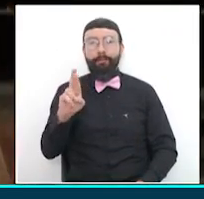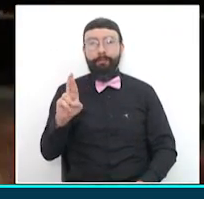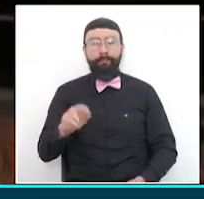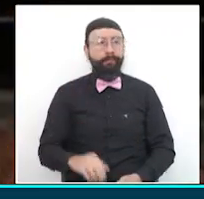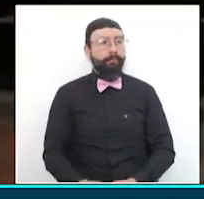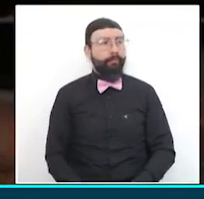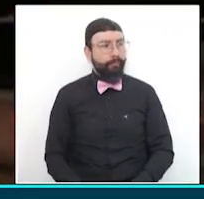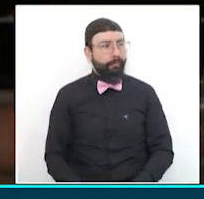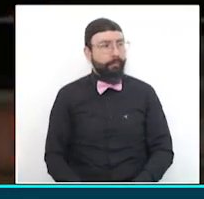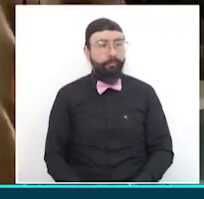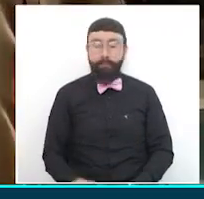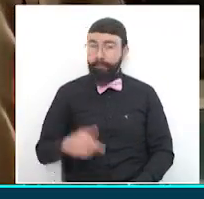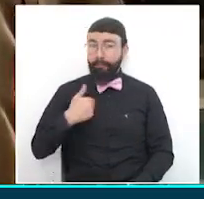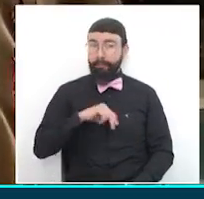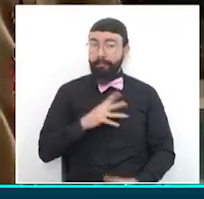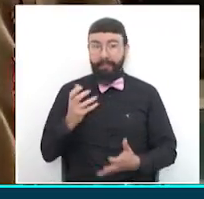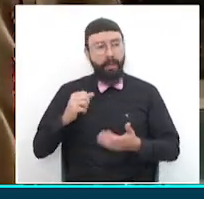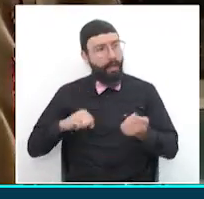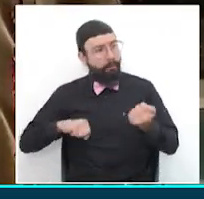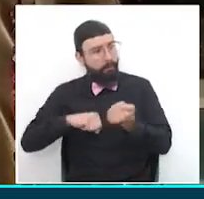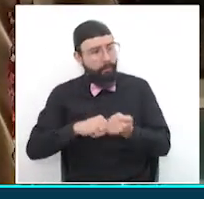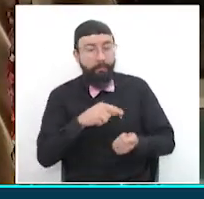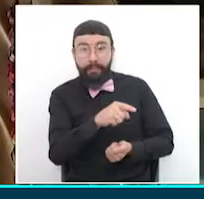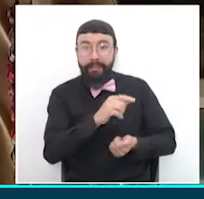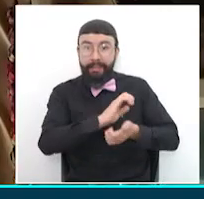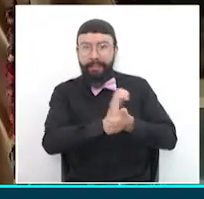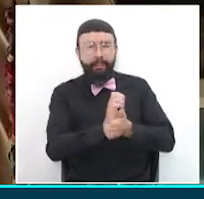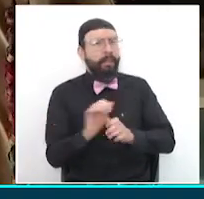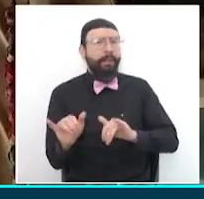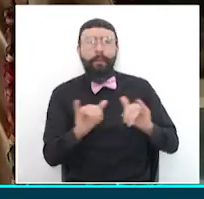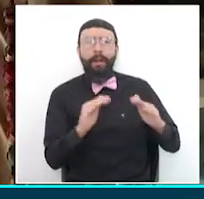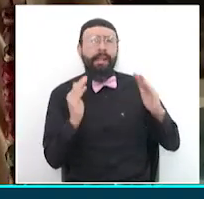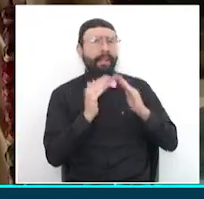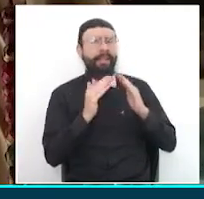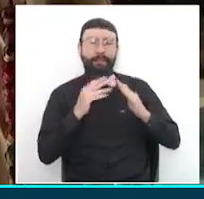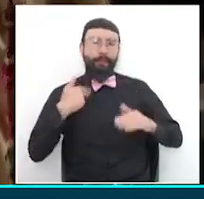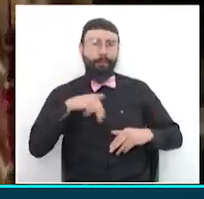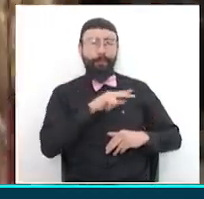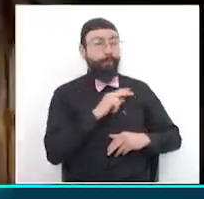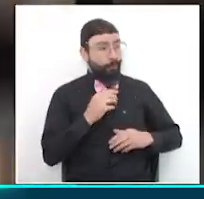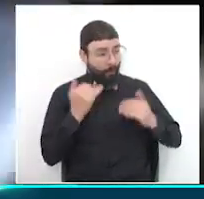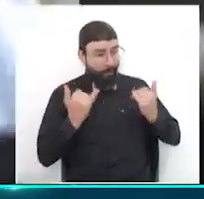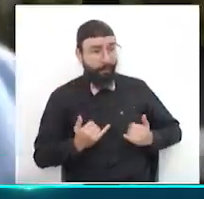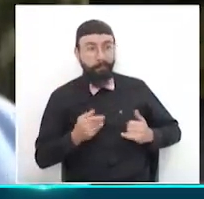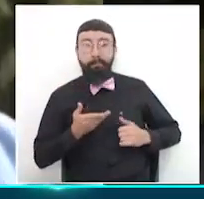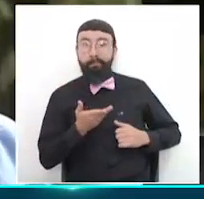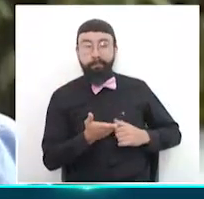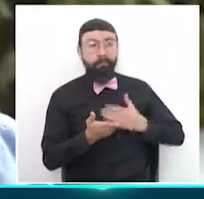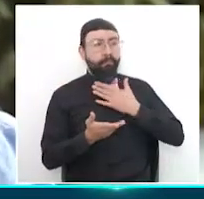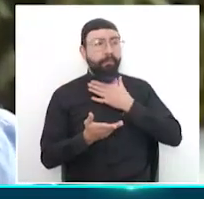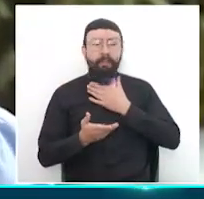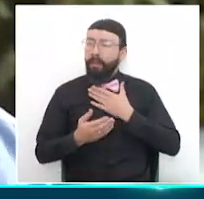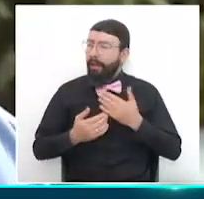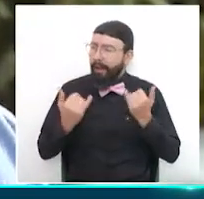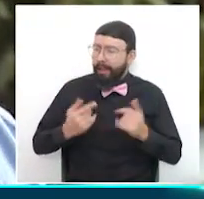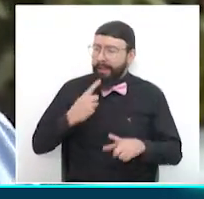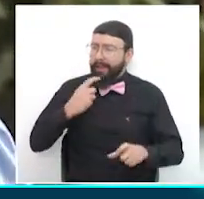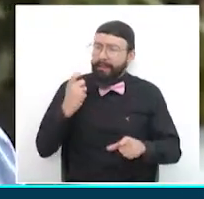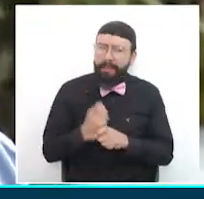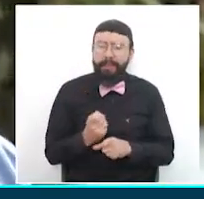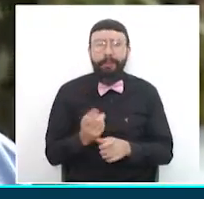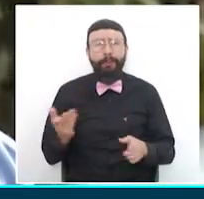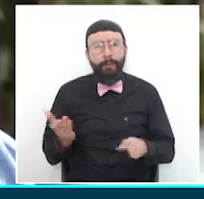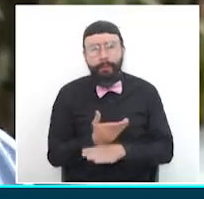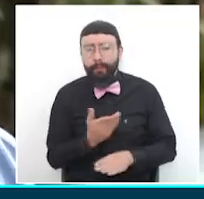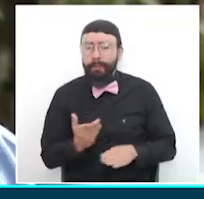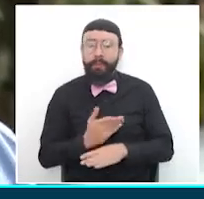Bueno, decidimos vincularnos porque Telecafé ha sido como la casa nuestra en este momento. En medio de la pandemia han